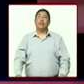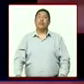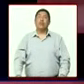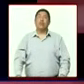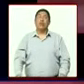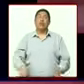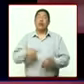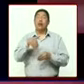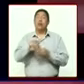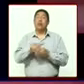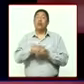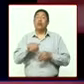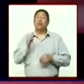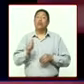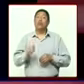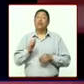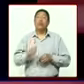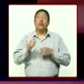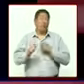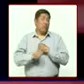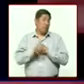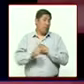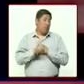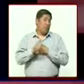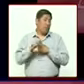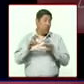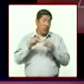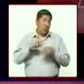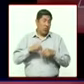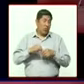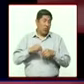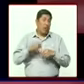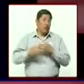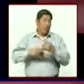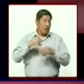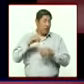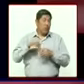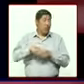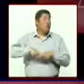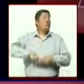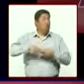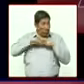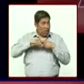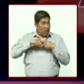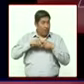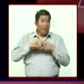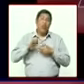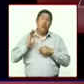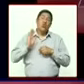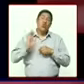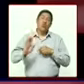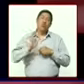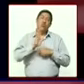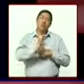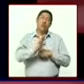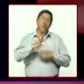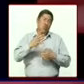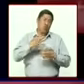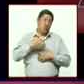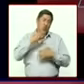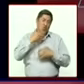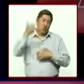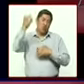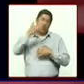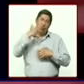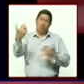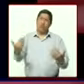Y las elecciones judiciales están en riesgo. El Tribunal Supremo Electoral califica esta presentación de amparos constitucionales como un golpe a la